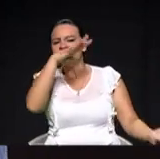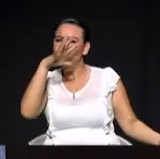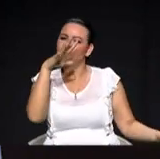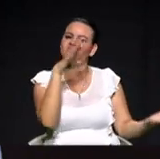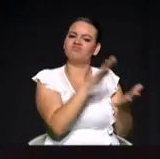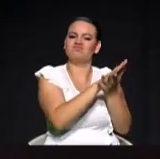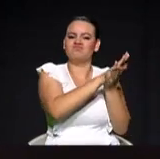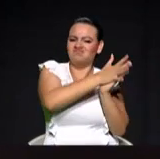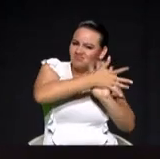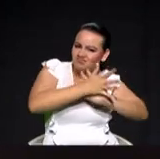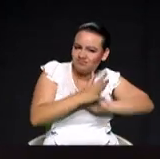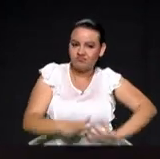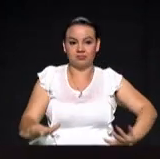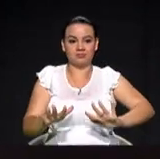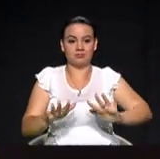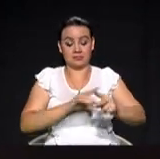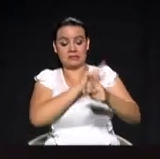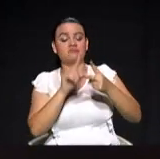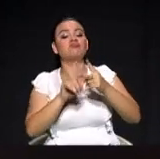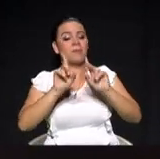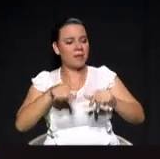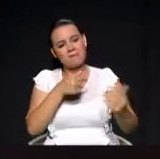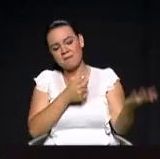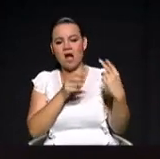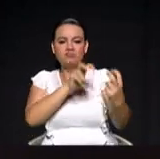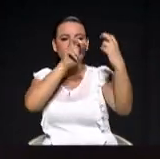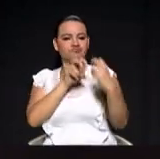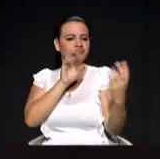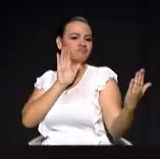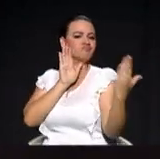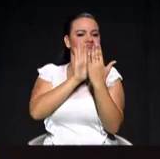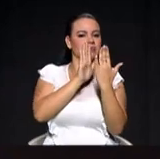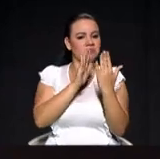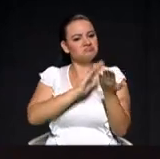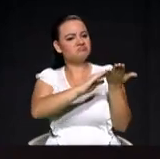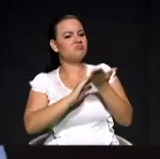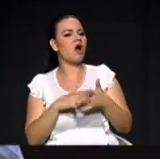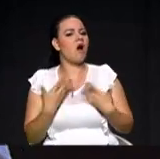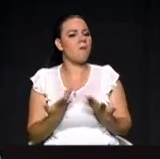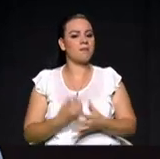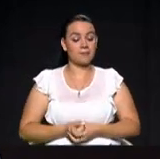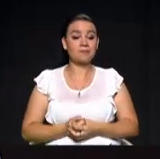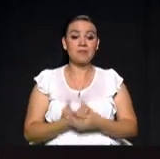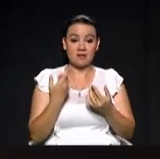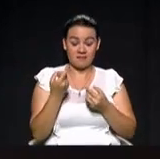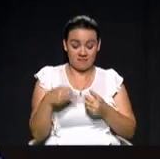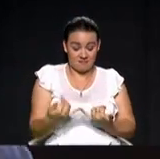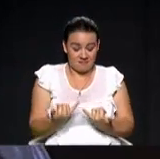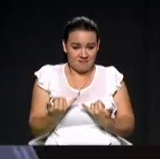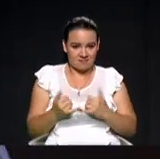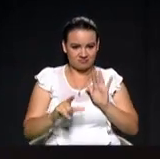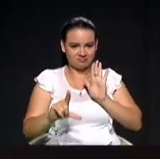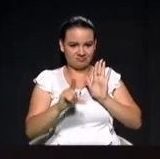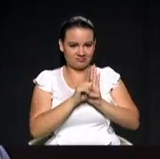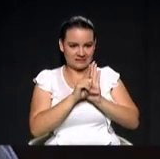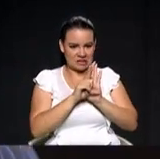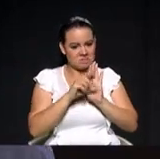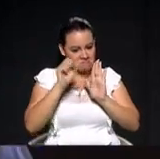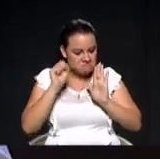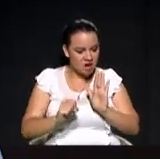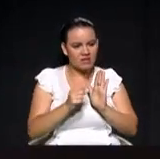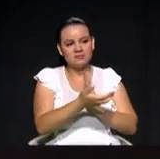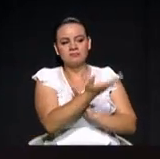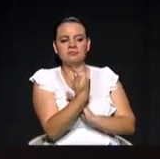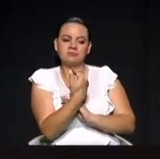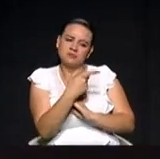las hoy hay una herramienta que es la ley de sometimiento a la justicia que nos permite acordar con ellas unas medidas para que